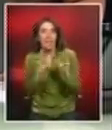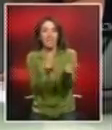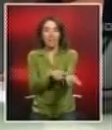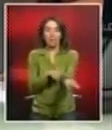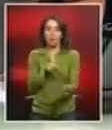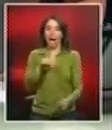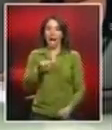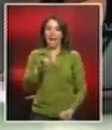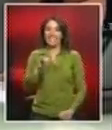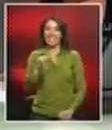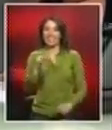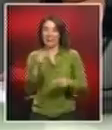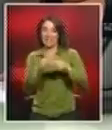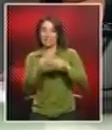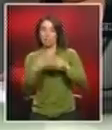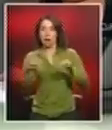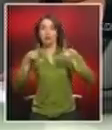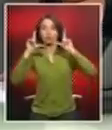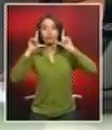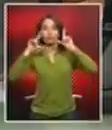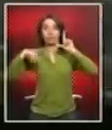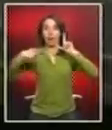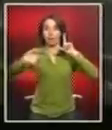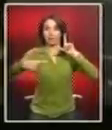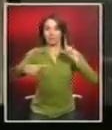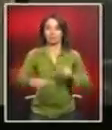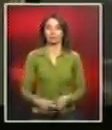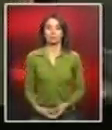cobrará cada vez más protagonismo.